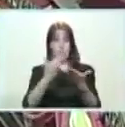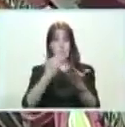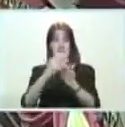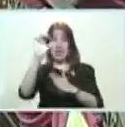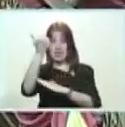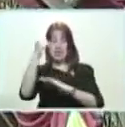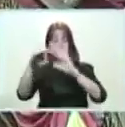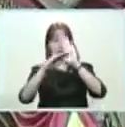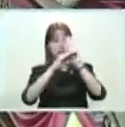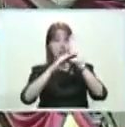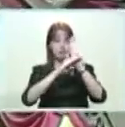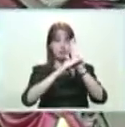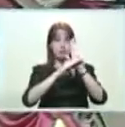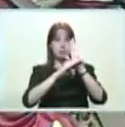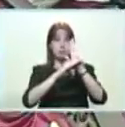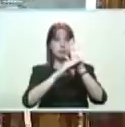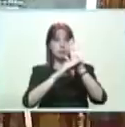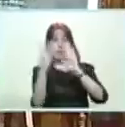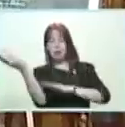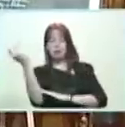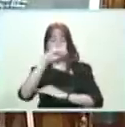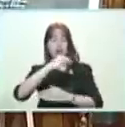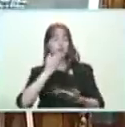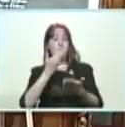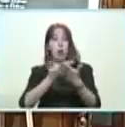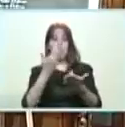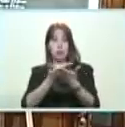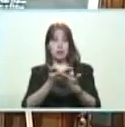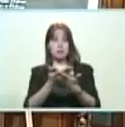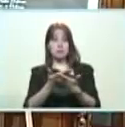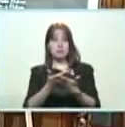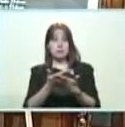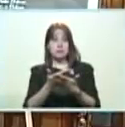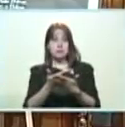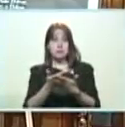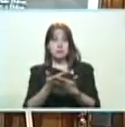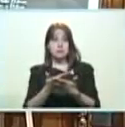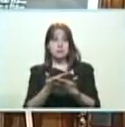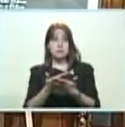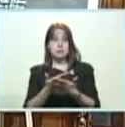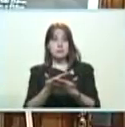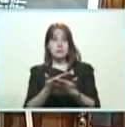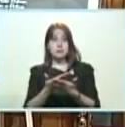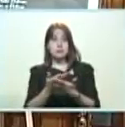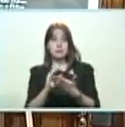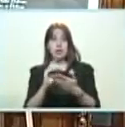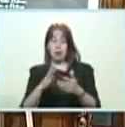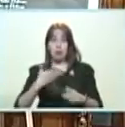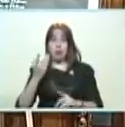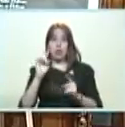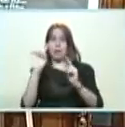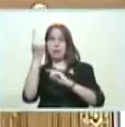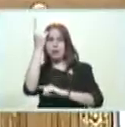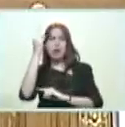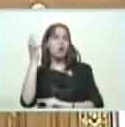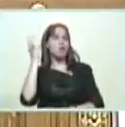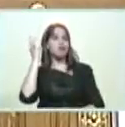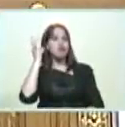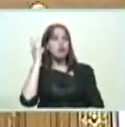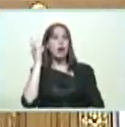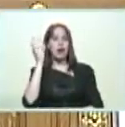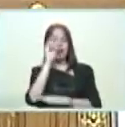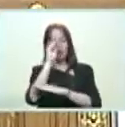lugar. Me atrevo a proponer el décimo punto que pudiera ser el primero. La mujer,